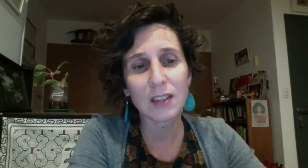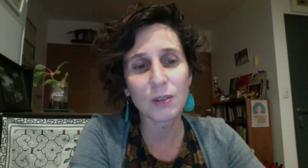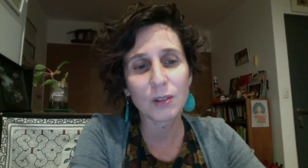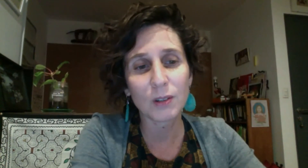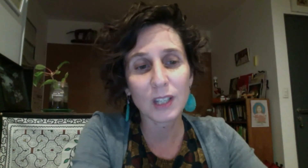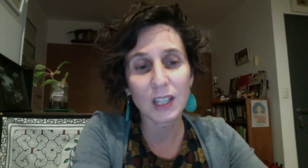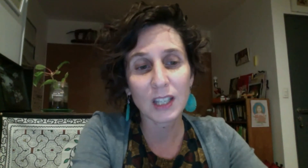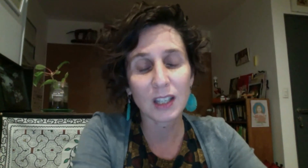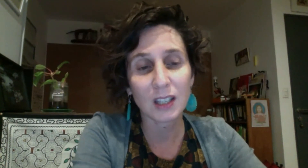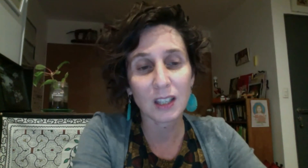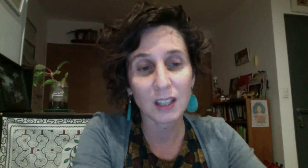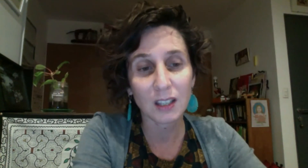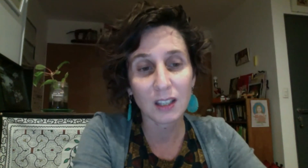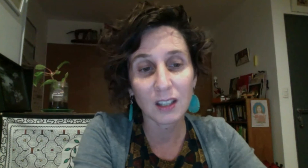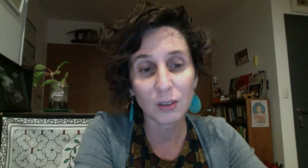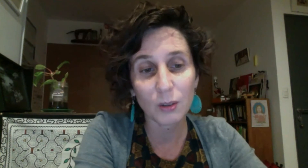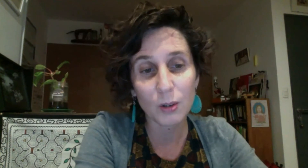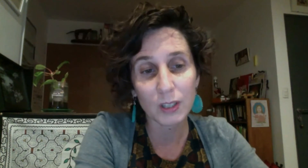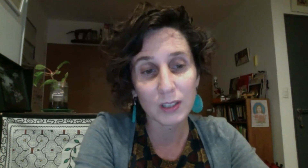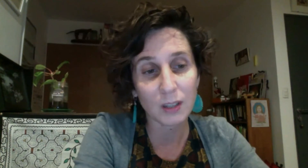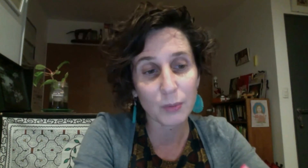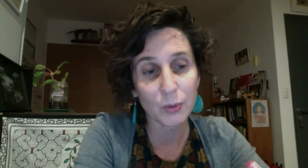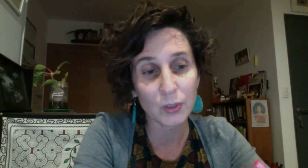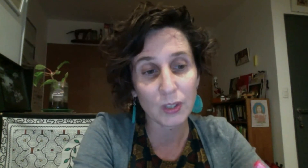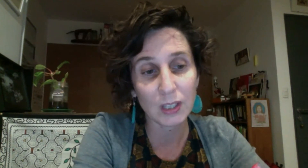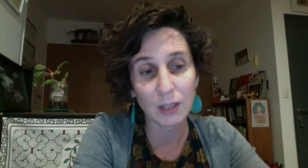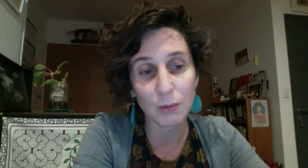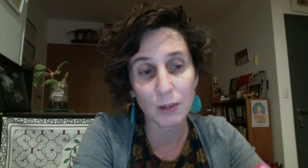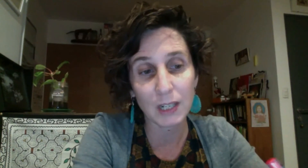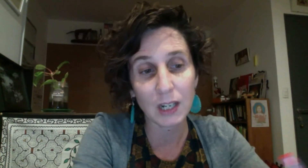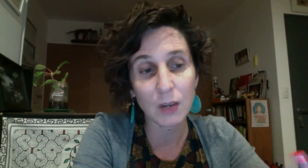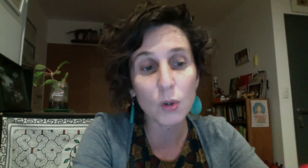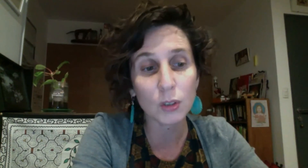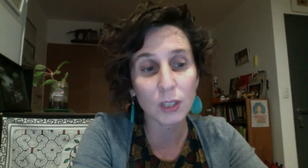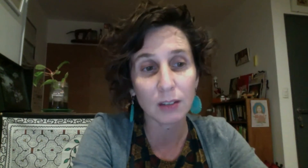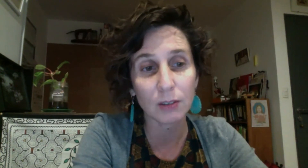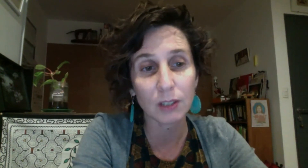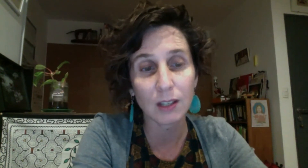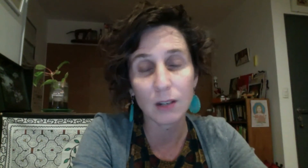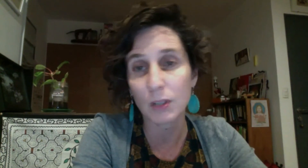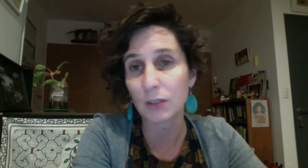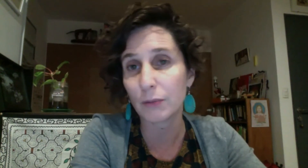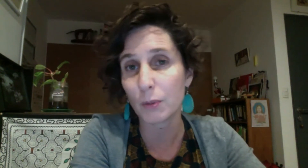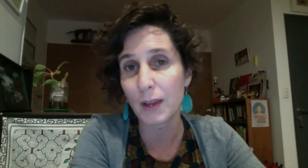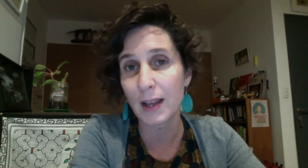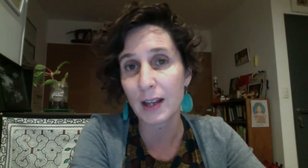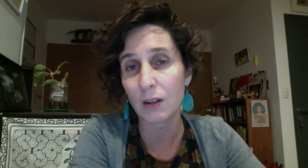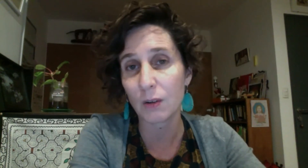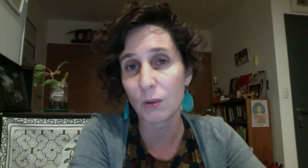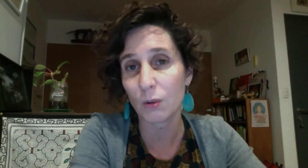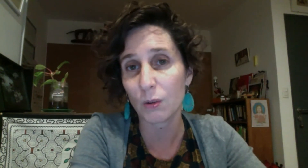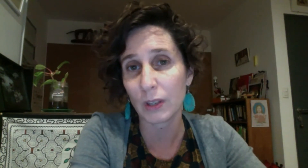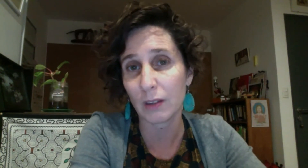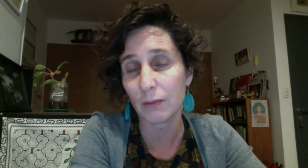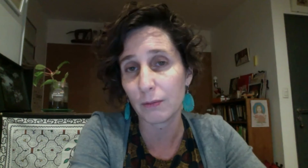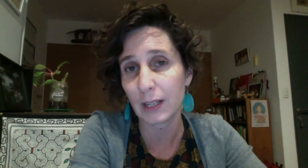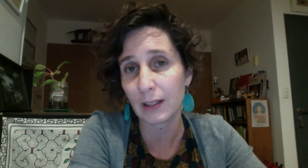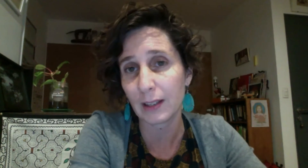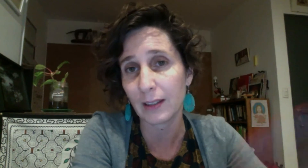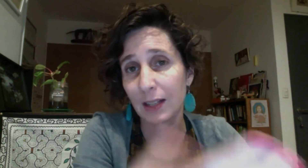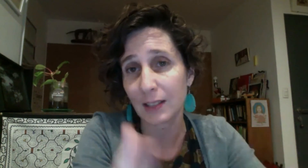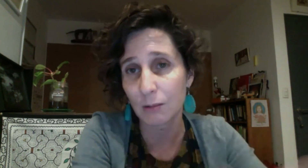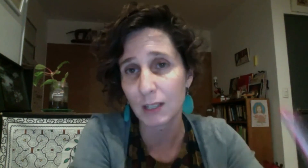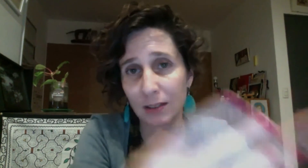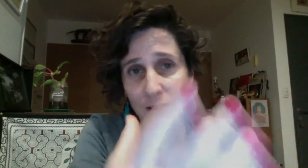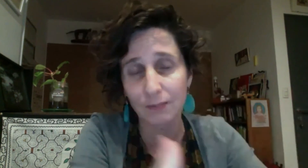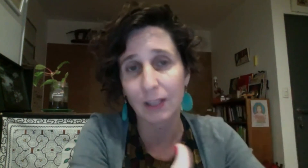año yo creo que todos los que estamos de una manera u otra, ¿no? Desde la educación formal o fuera de